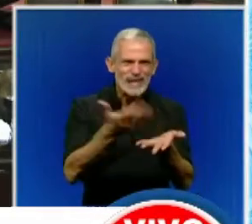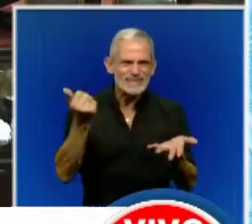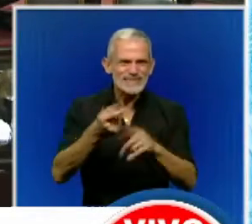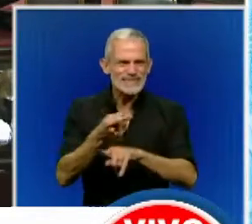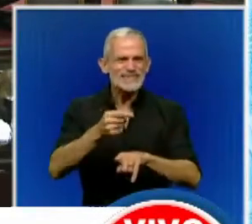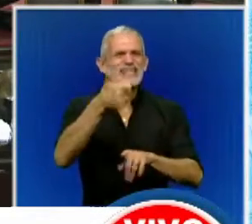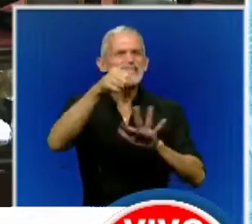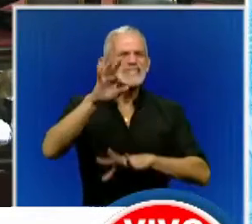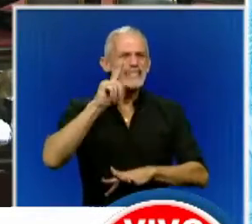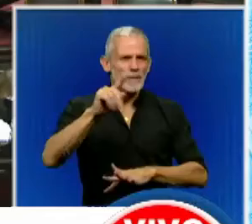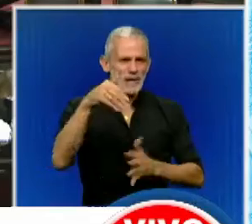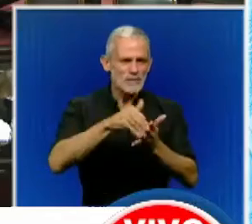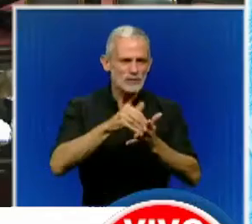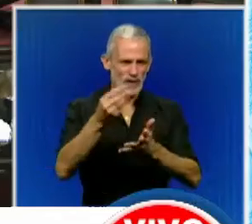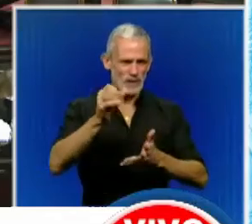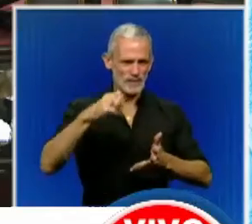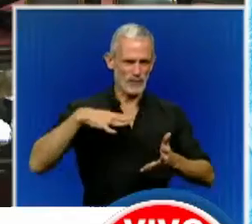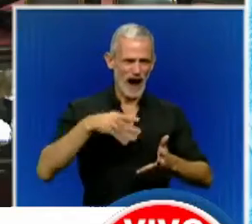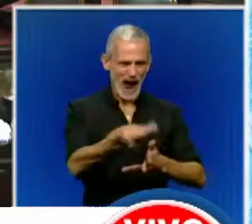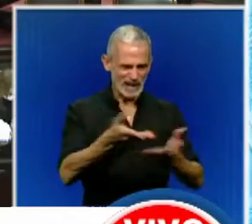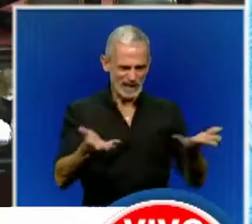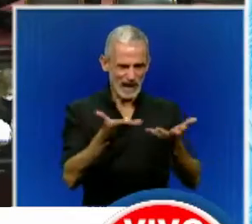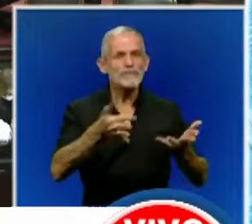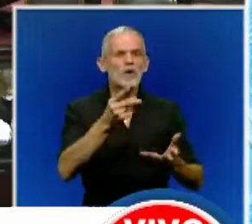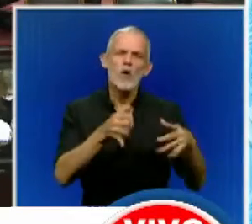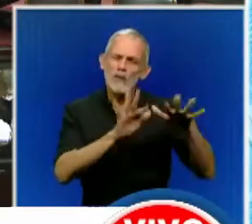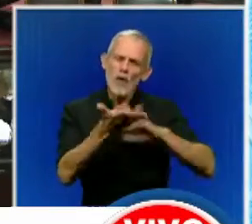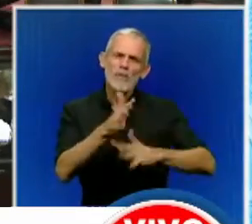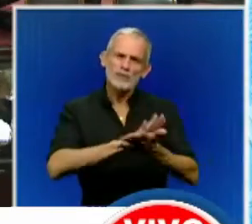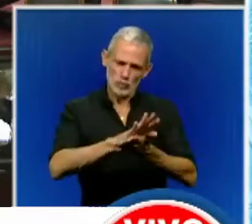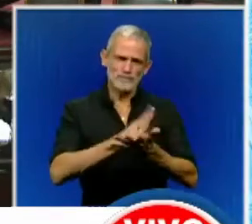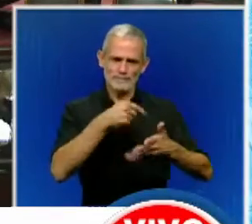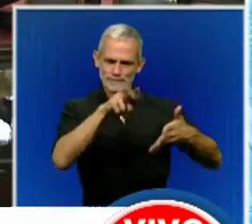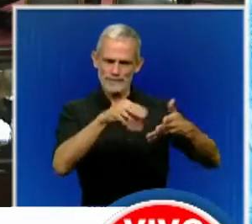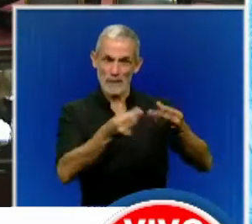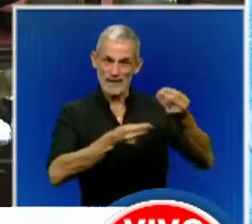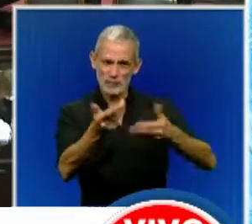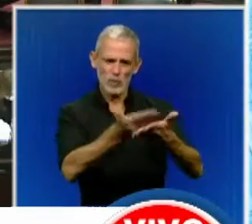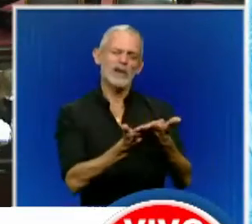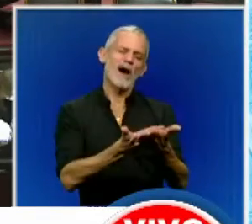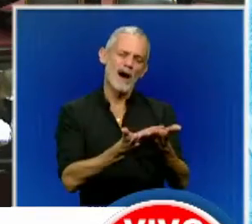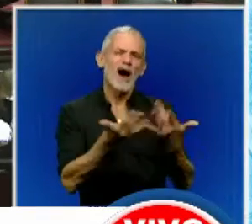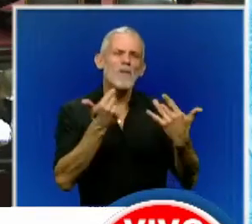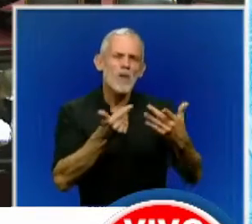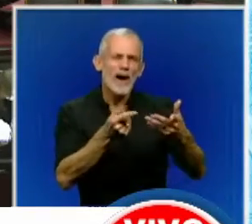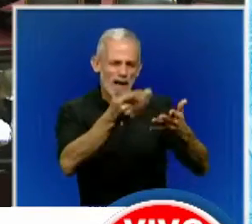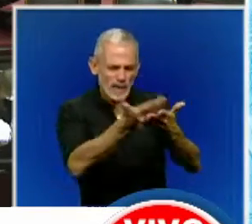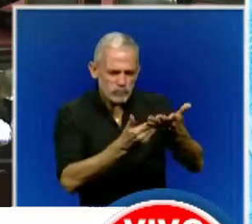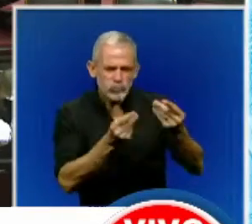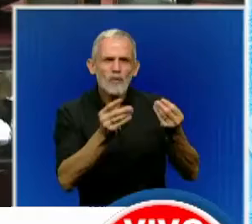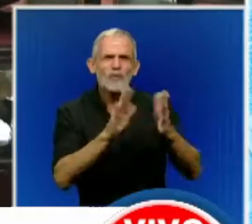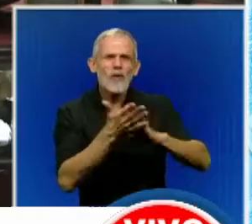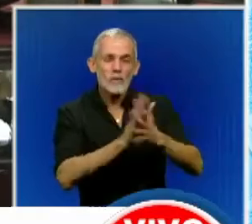pesos. Ahora, había caminos. Por ejemplo, si miraban bien el presupuesto, hubieran podido observar el